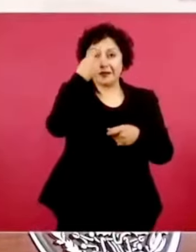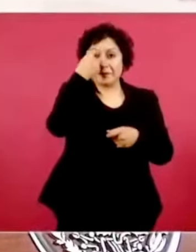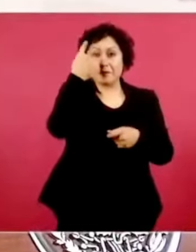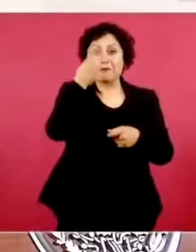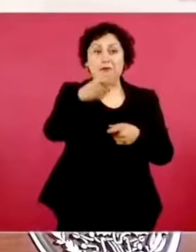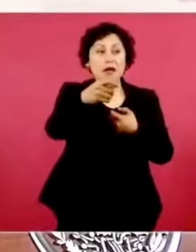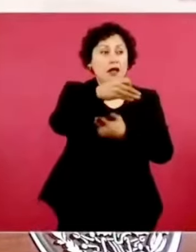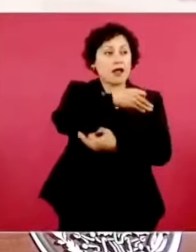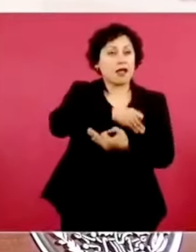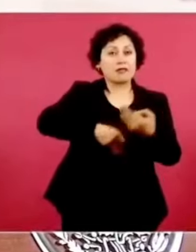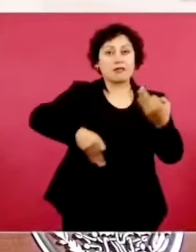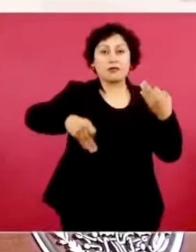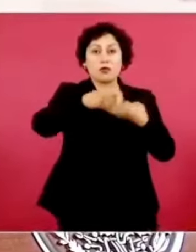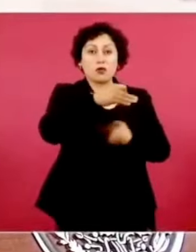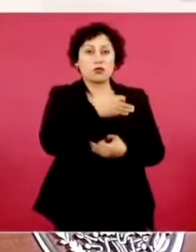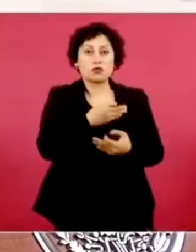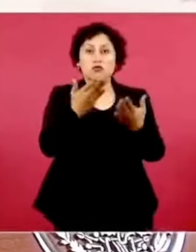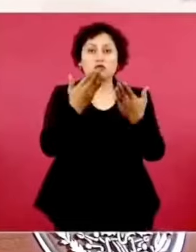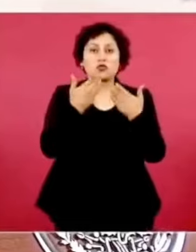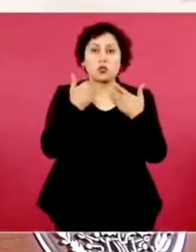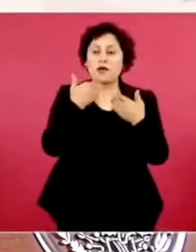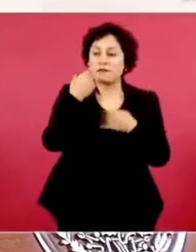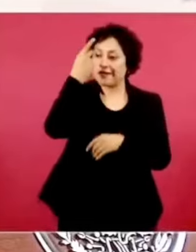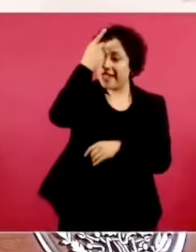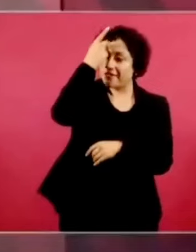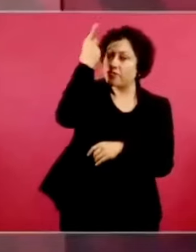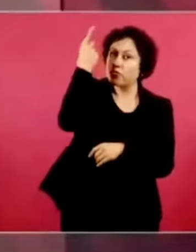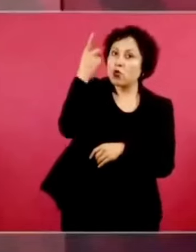no había propiedad privada.